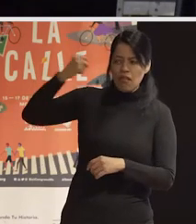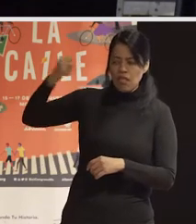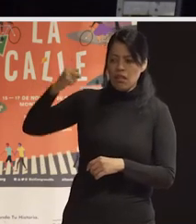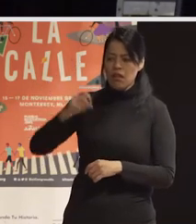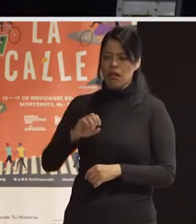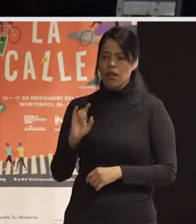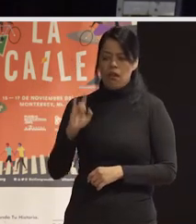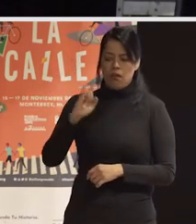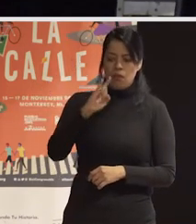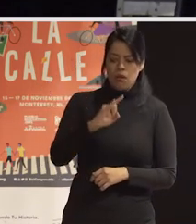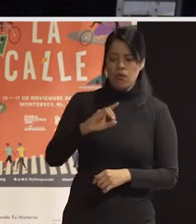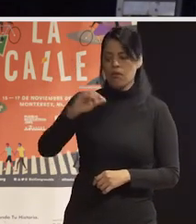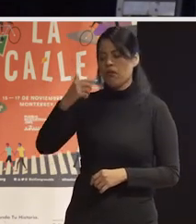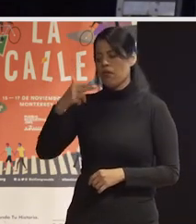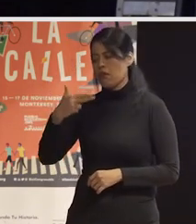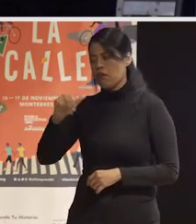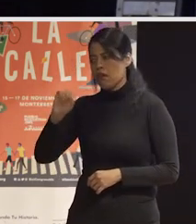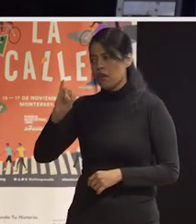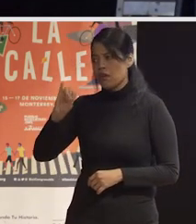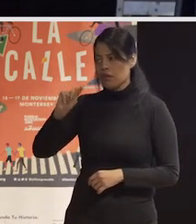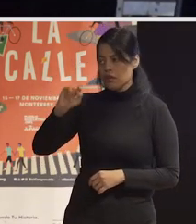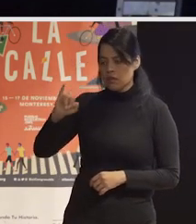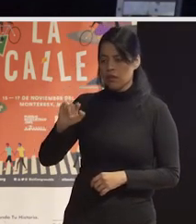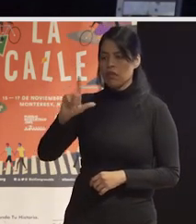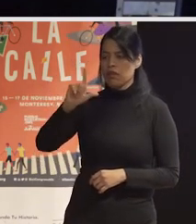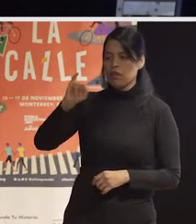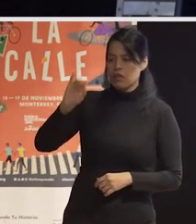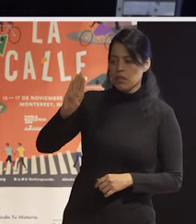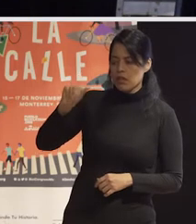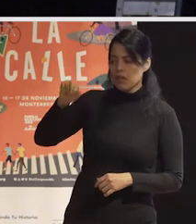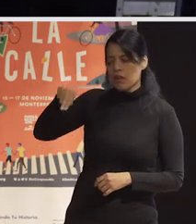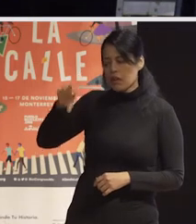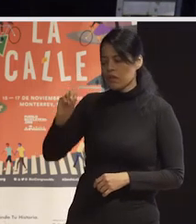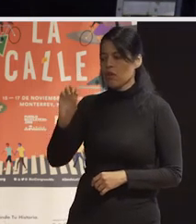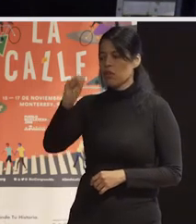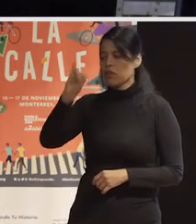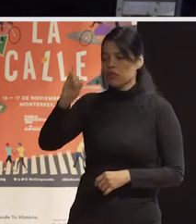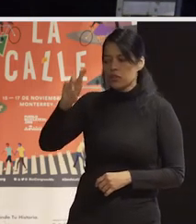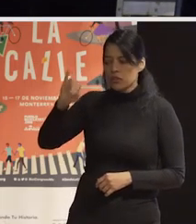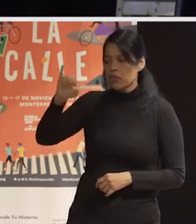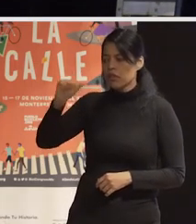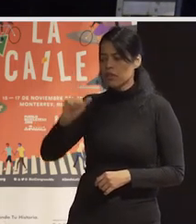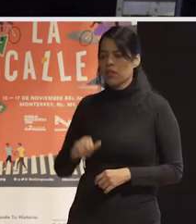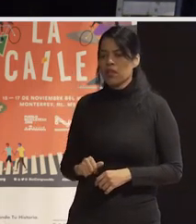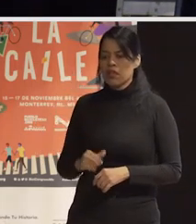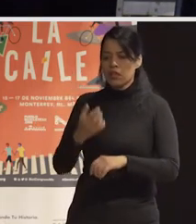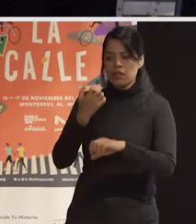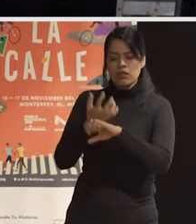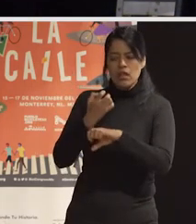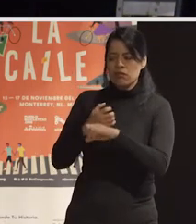perú en haití en líbano en los kurdos en siria que eeuu abandonó los árabes